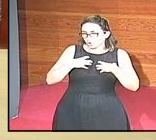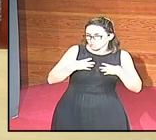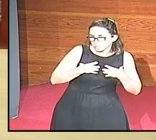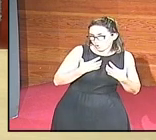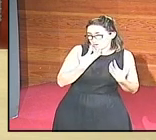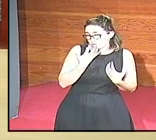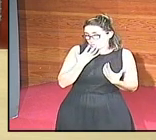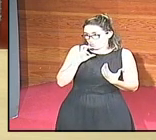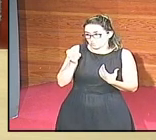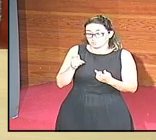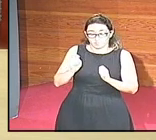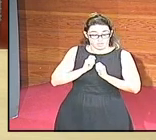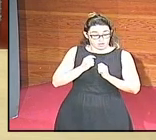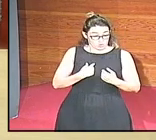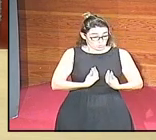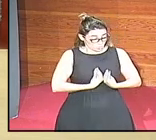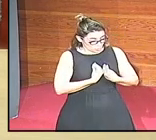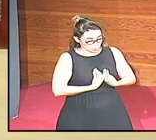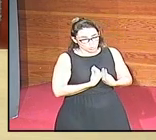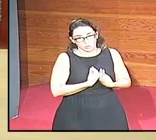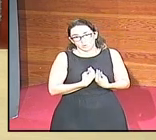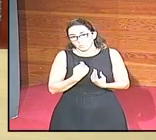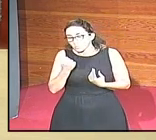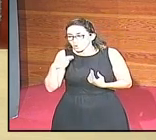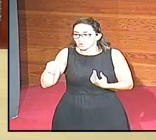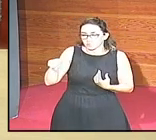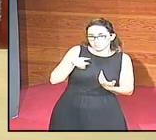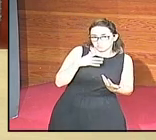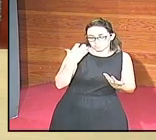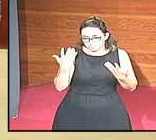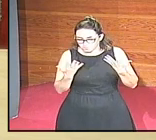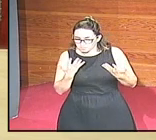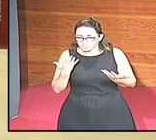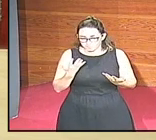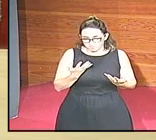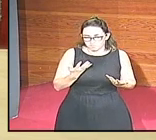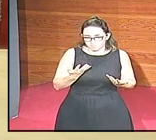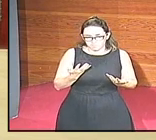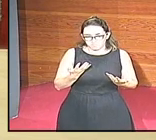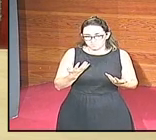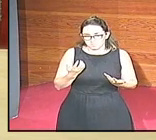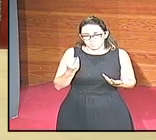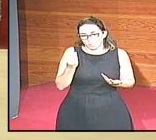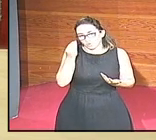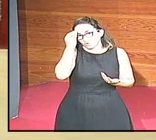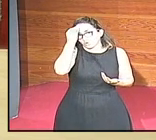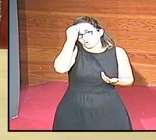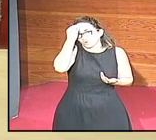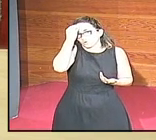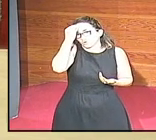mí me acojonan, pues quedarán un poco de lado, ¿no? Quiero decir, no creo